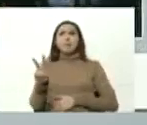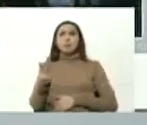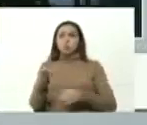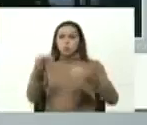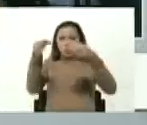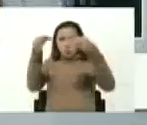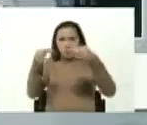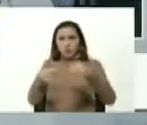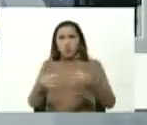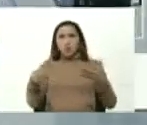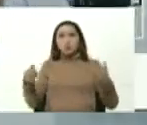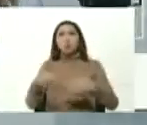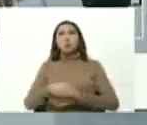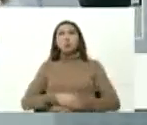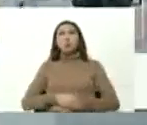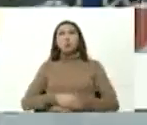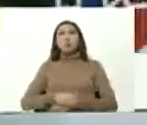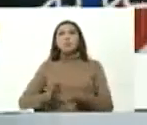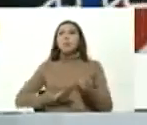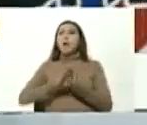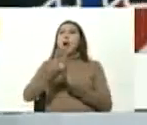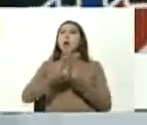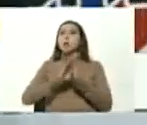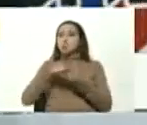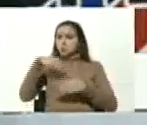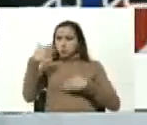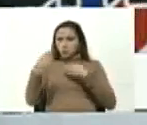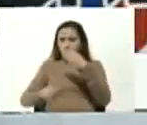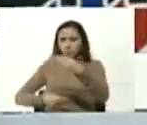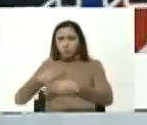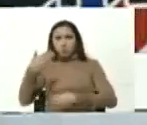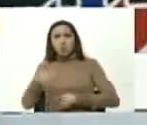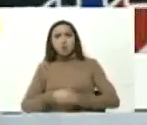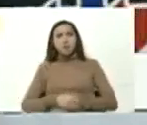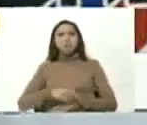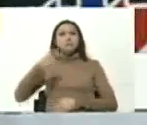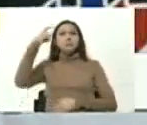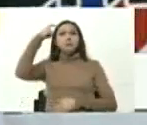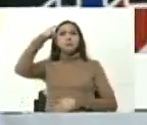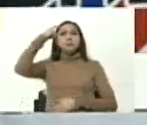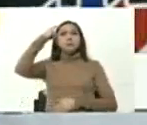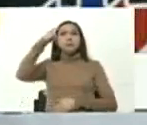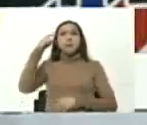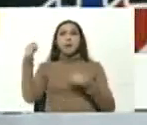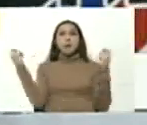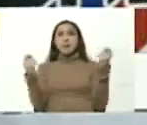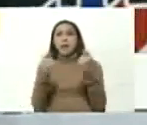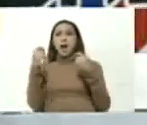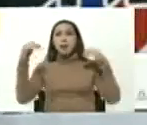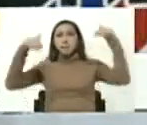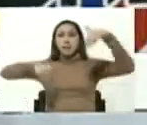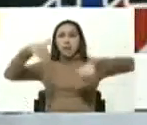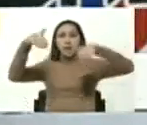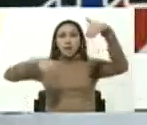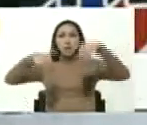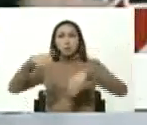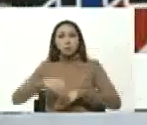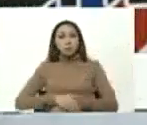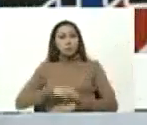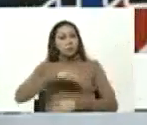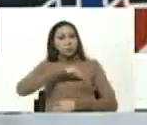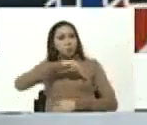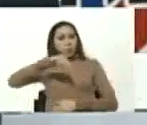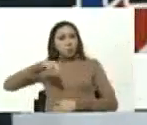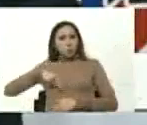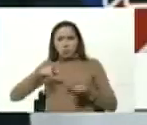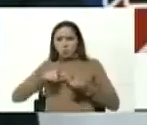plenitud, ¿verdad?, de desarrollo, en desarrollo, en estos días de campaña electoral. Nosotros, esta